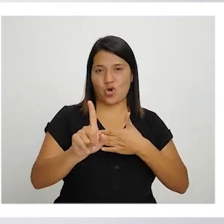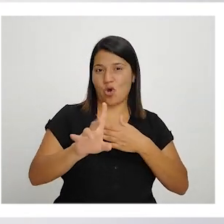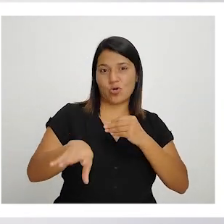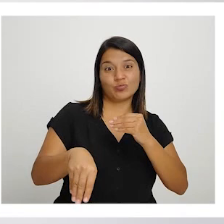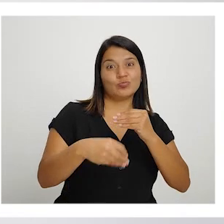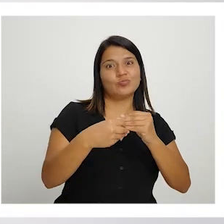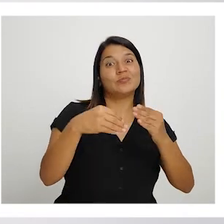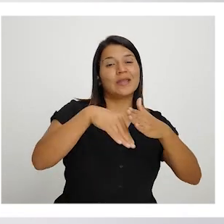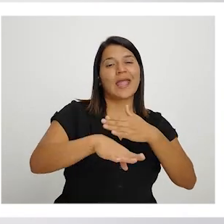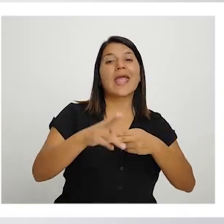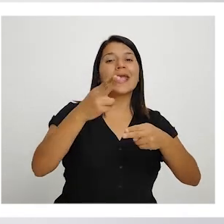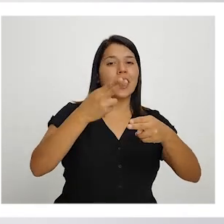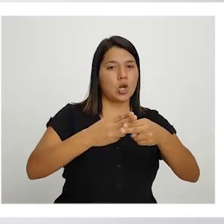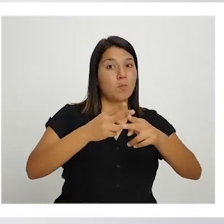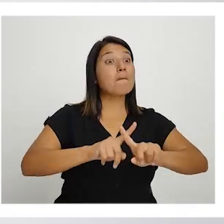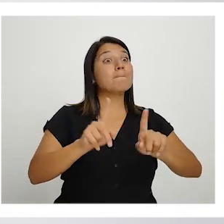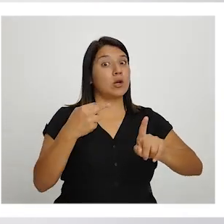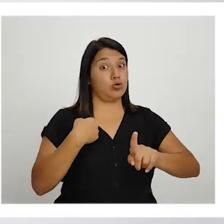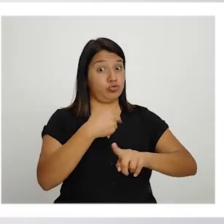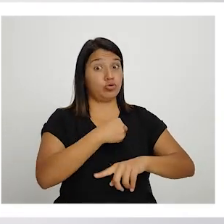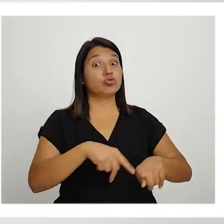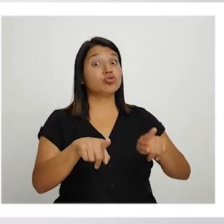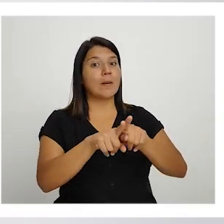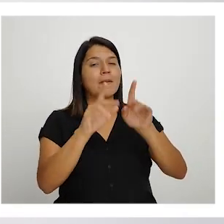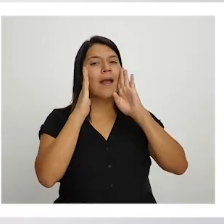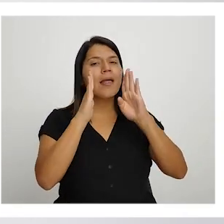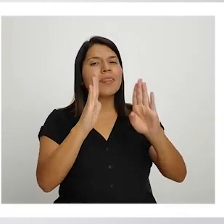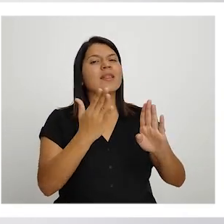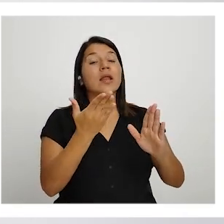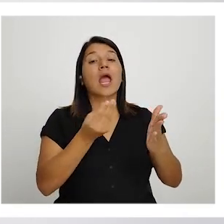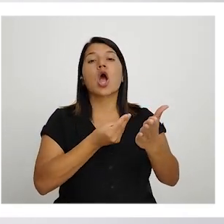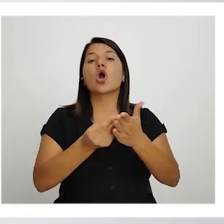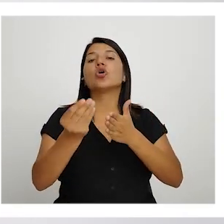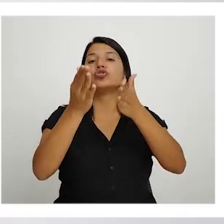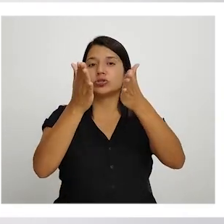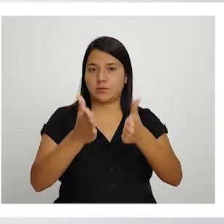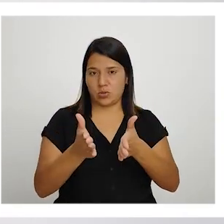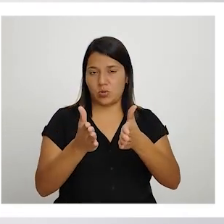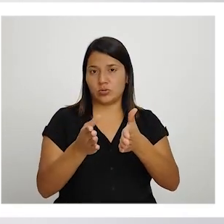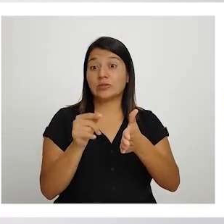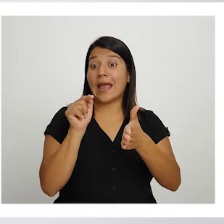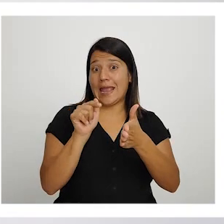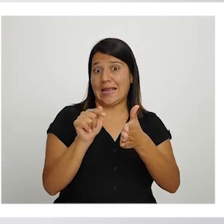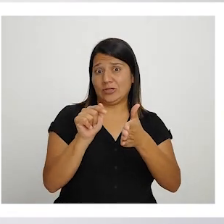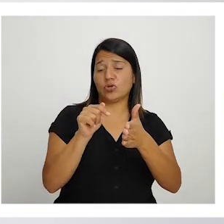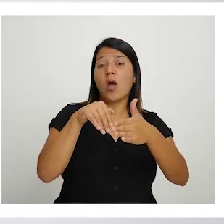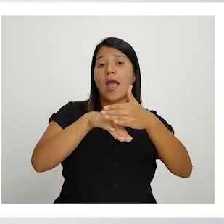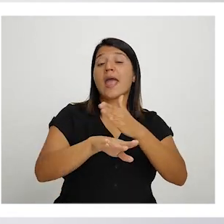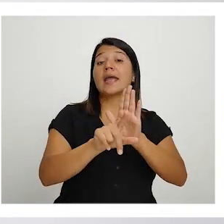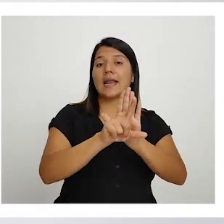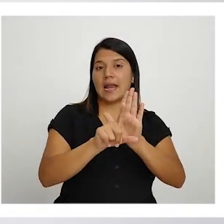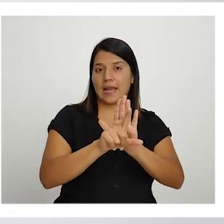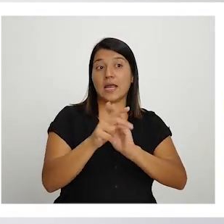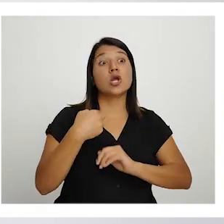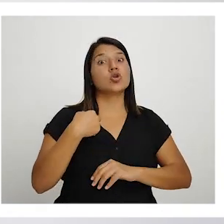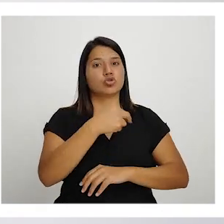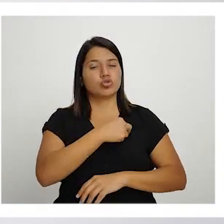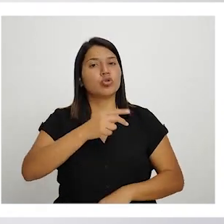que definitivamente nosotros le damos mucha importancia, que es a los consumidores. Y está en la legislación el que nosotros tenemos